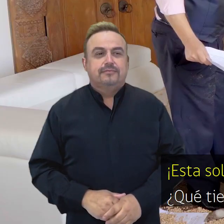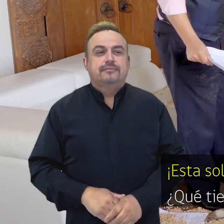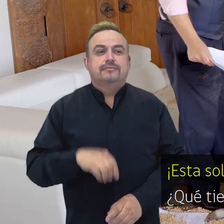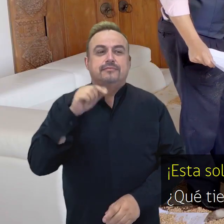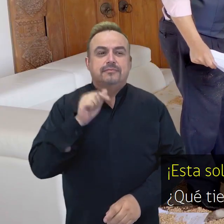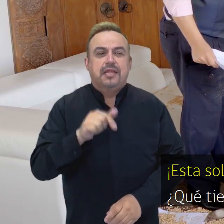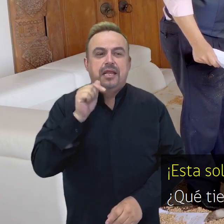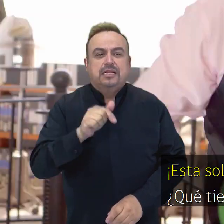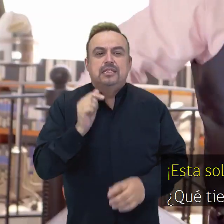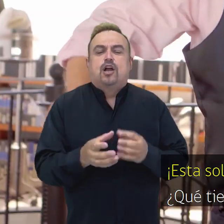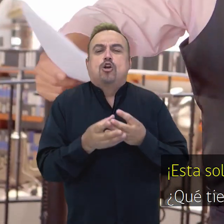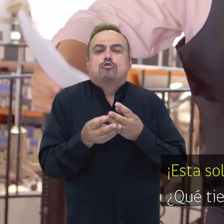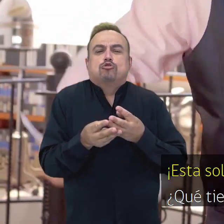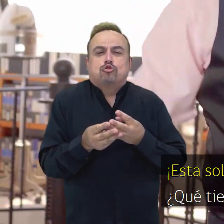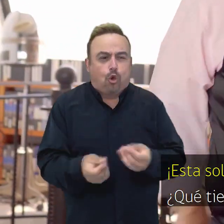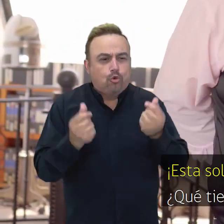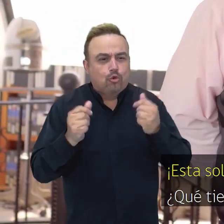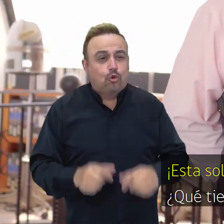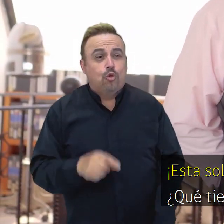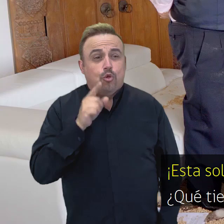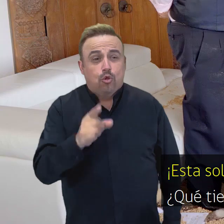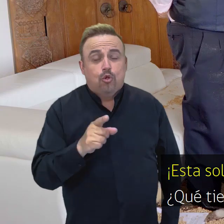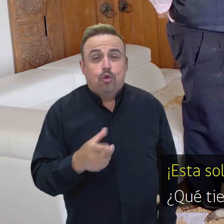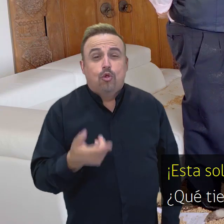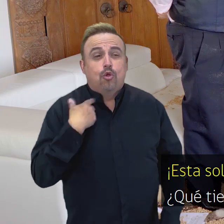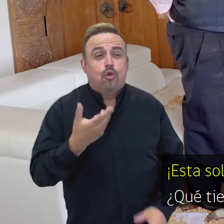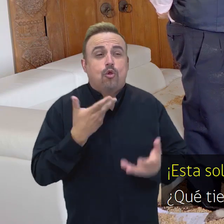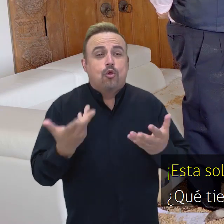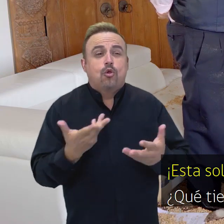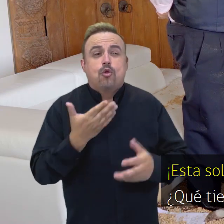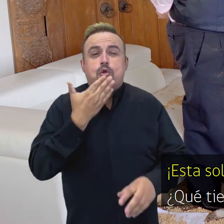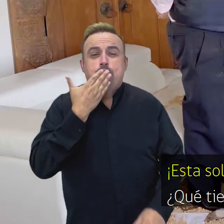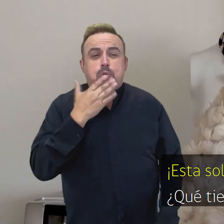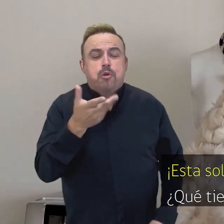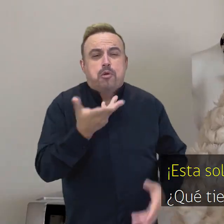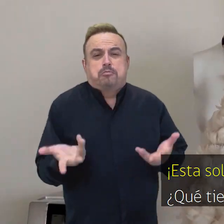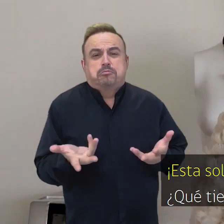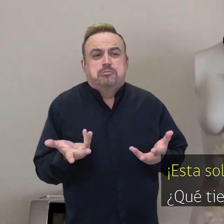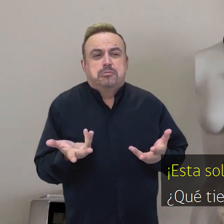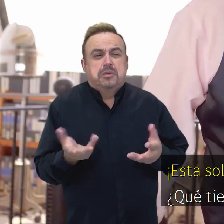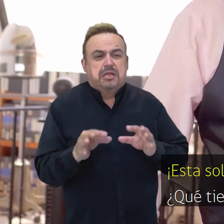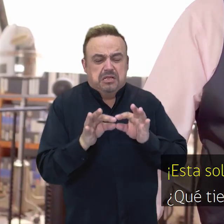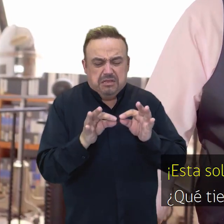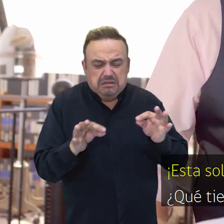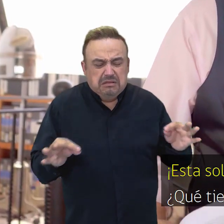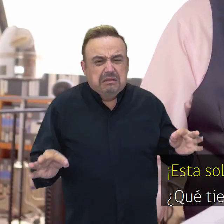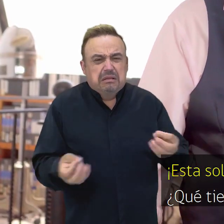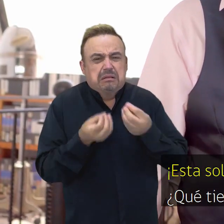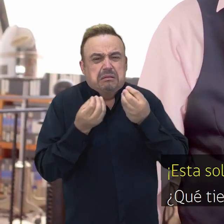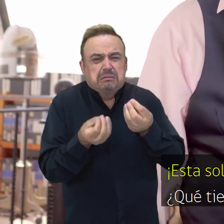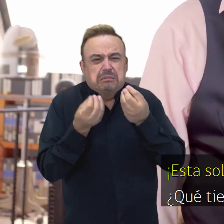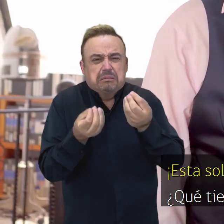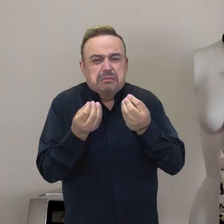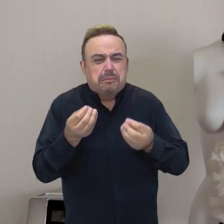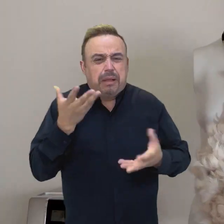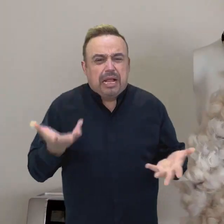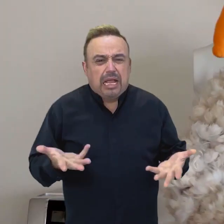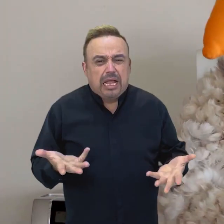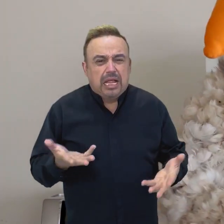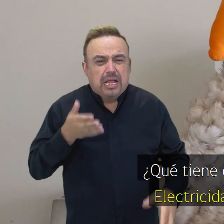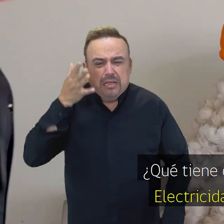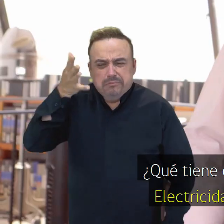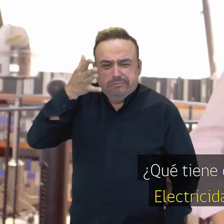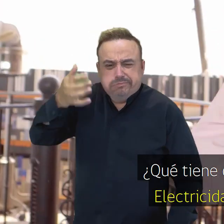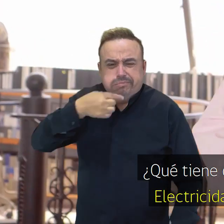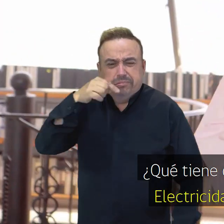¿Qué es cajón? Que busca agujerico, mejor todavía. ¿Qué tiene que ver eso en el discurso, Uruguay?